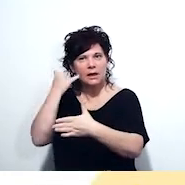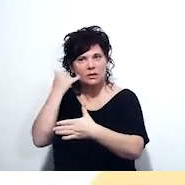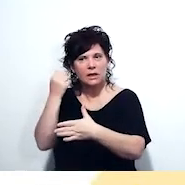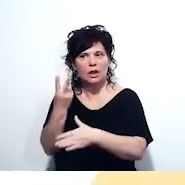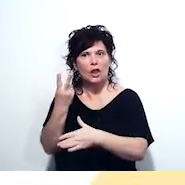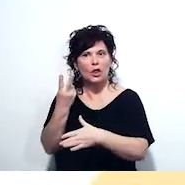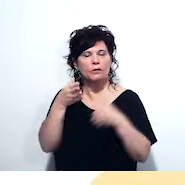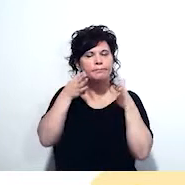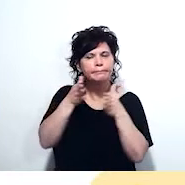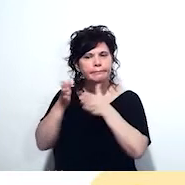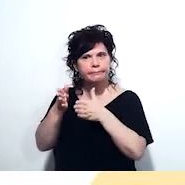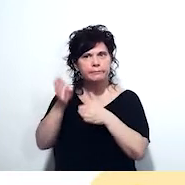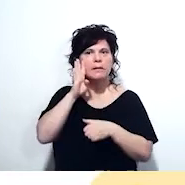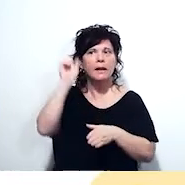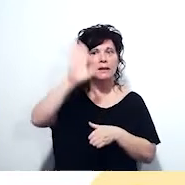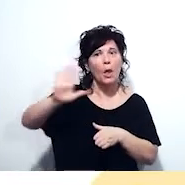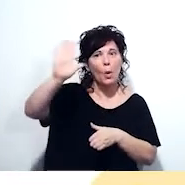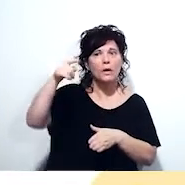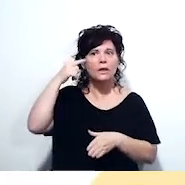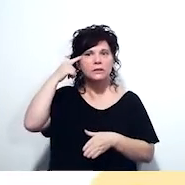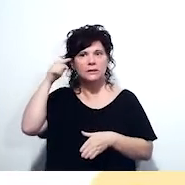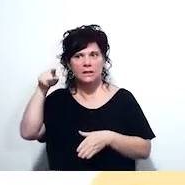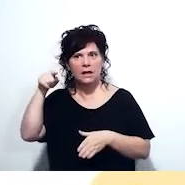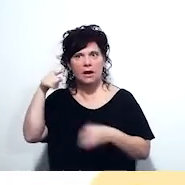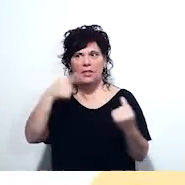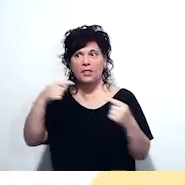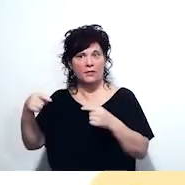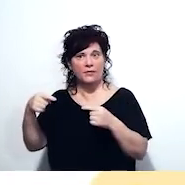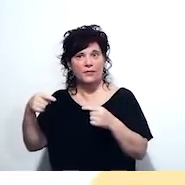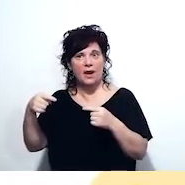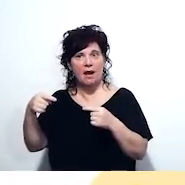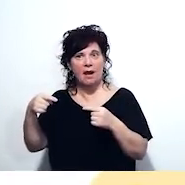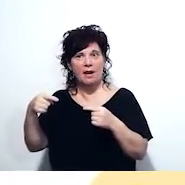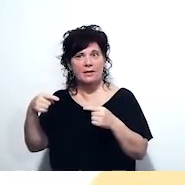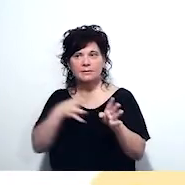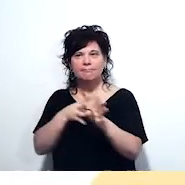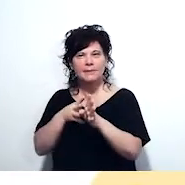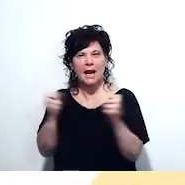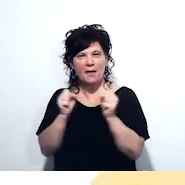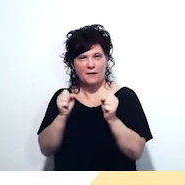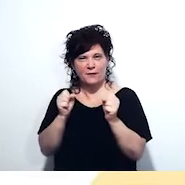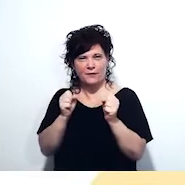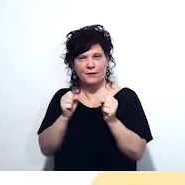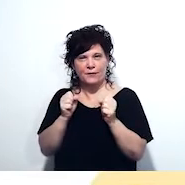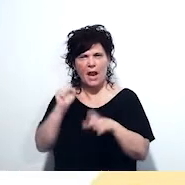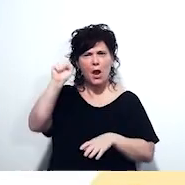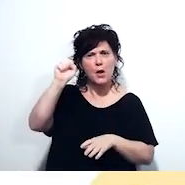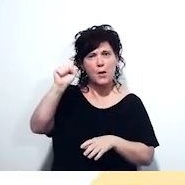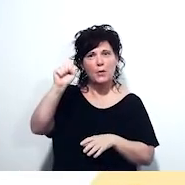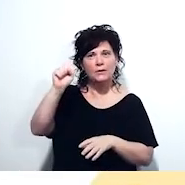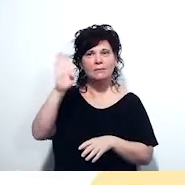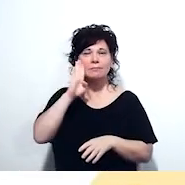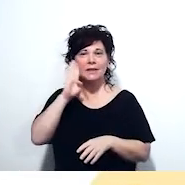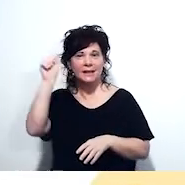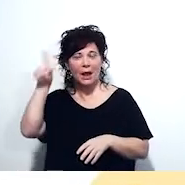dos focos principales, Estados Unidos y China, a diferencia de en la Guerra Fría, por ejemplo, que era Rusia